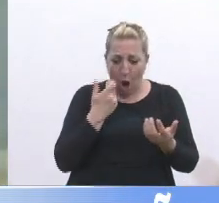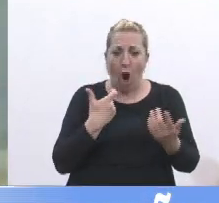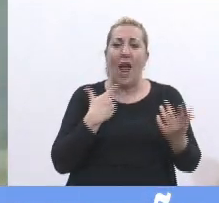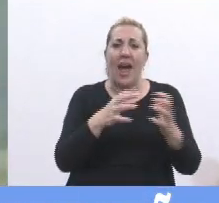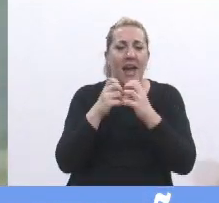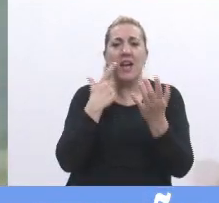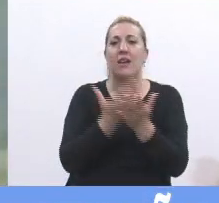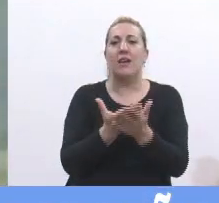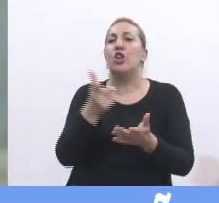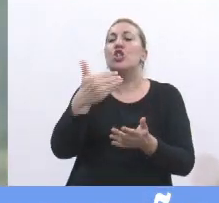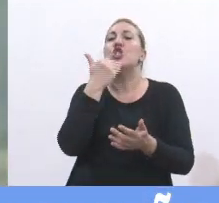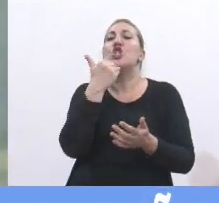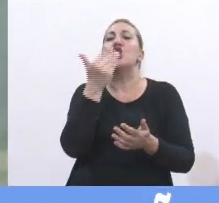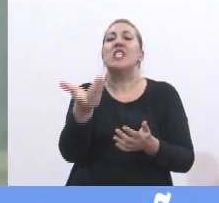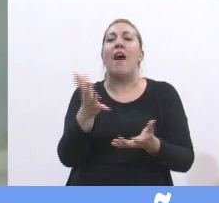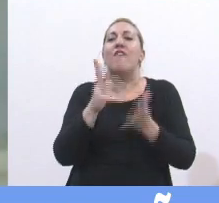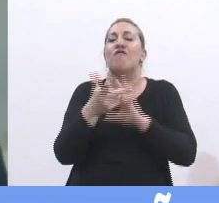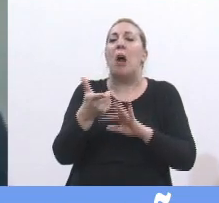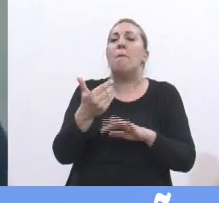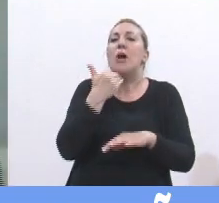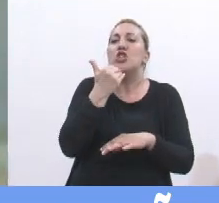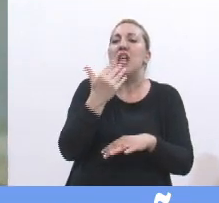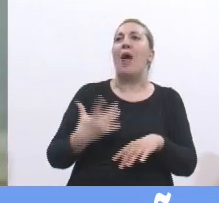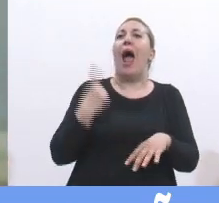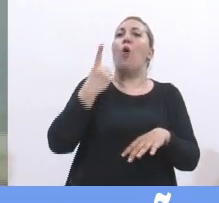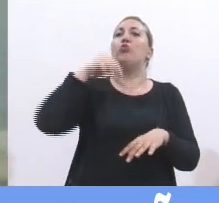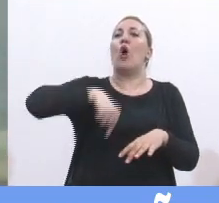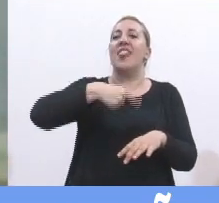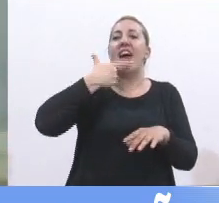Desconociendo la autoridad del Senado. ¿No se dieron cuenta